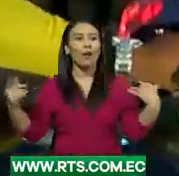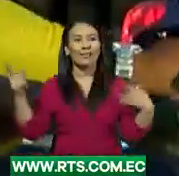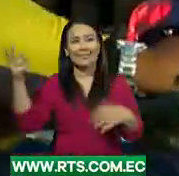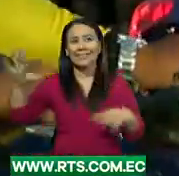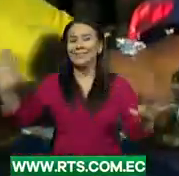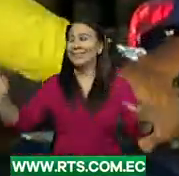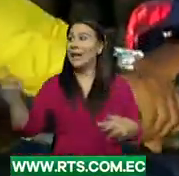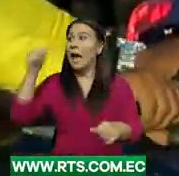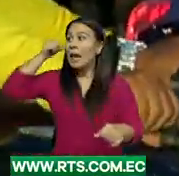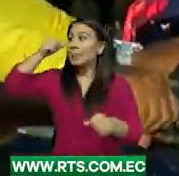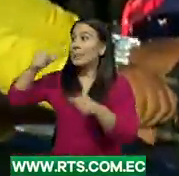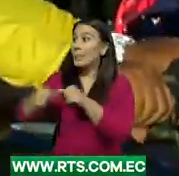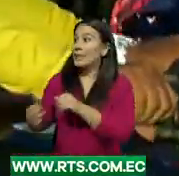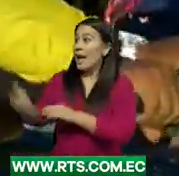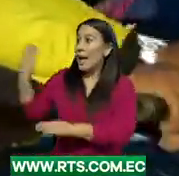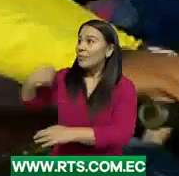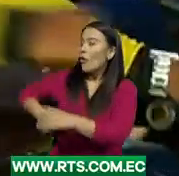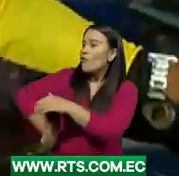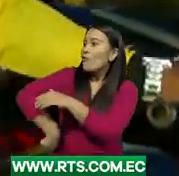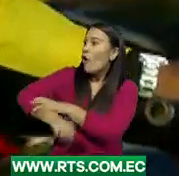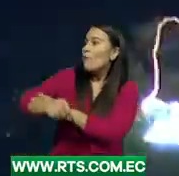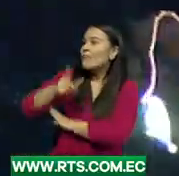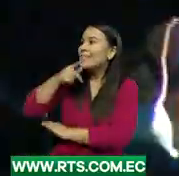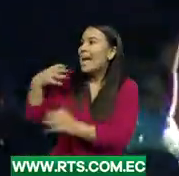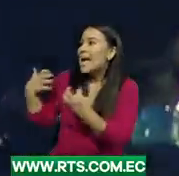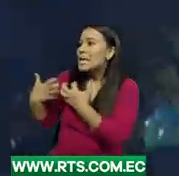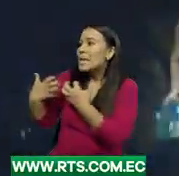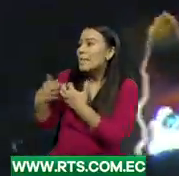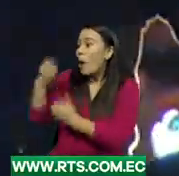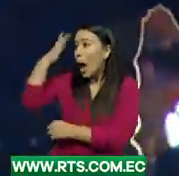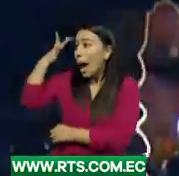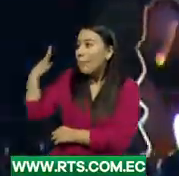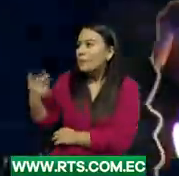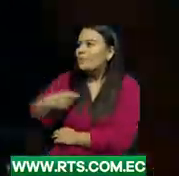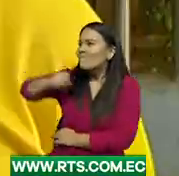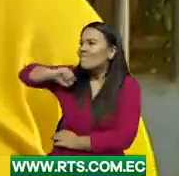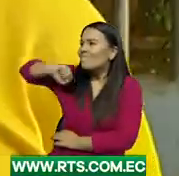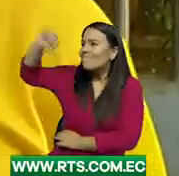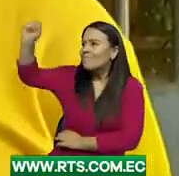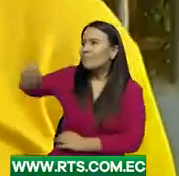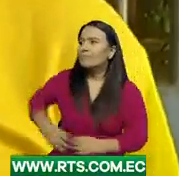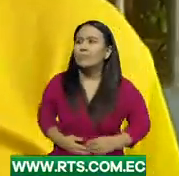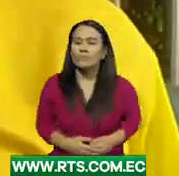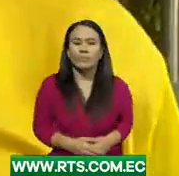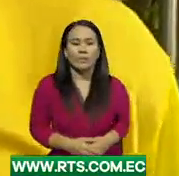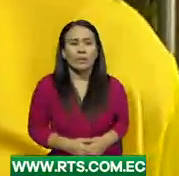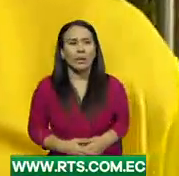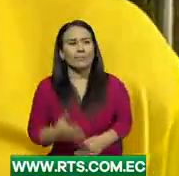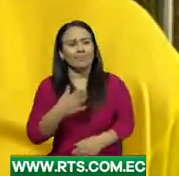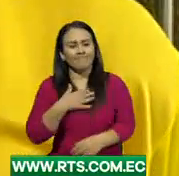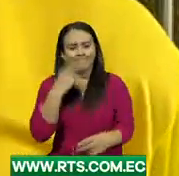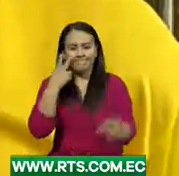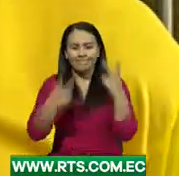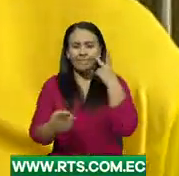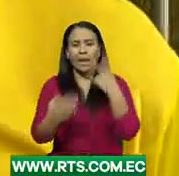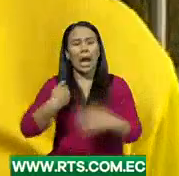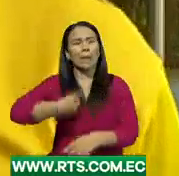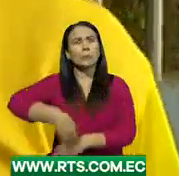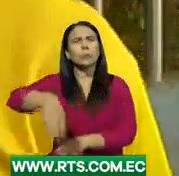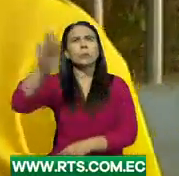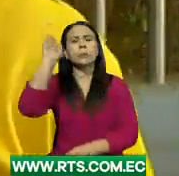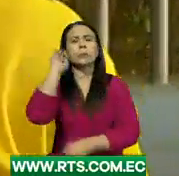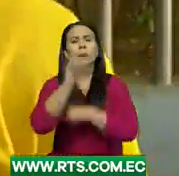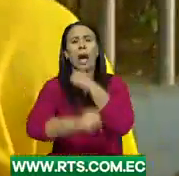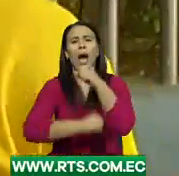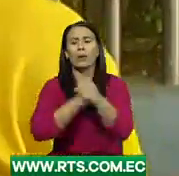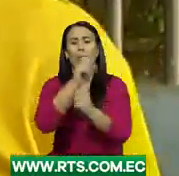recordó incluso aquellas jugadas donde el equipo amarillo los hizo vibrar. Víctor Español, en el año 80 creo que fue,